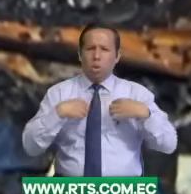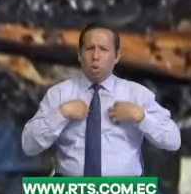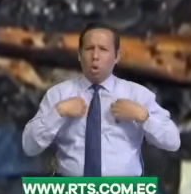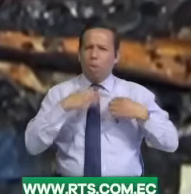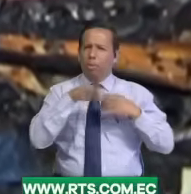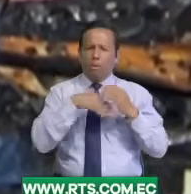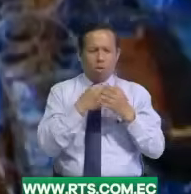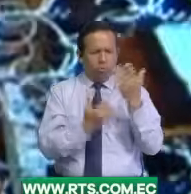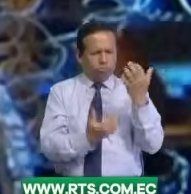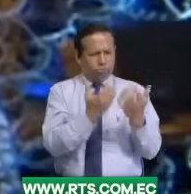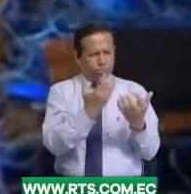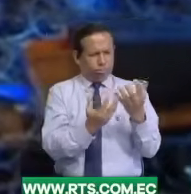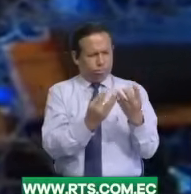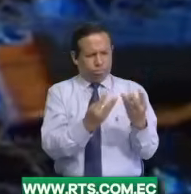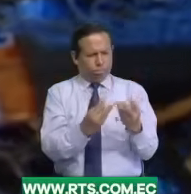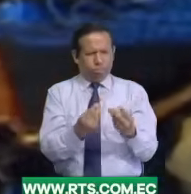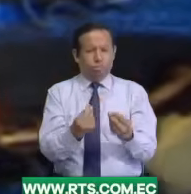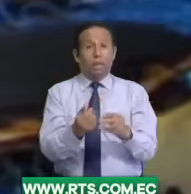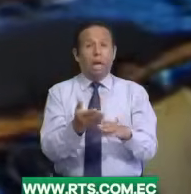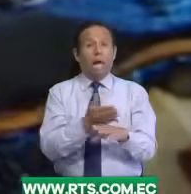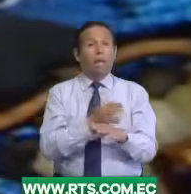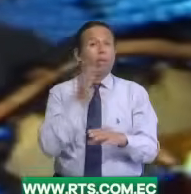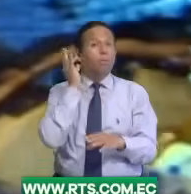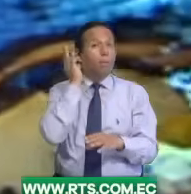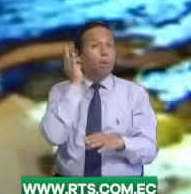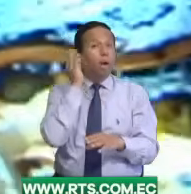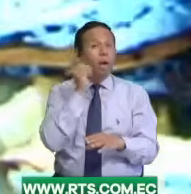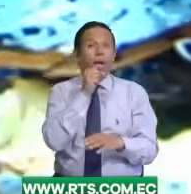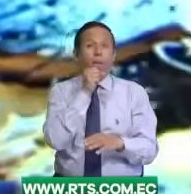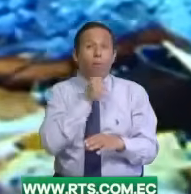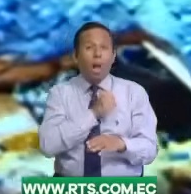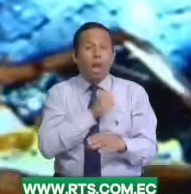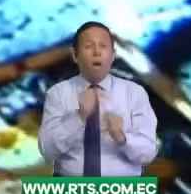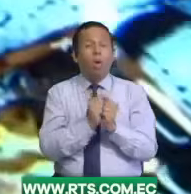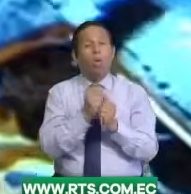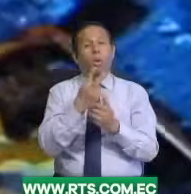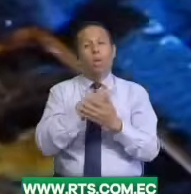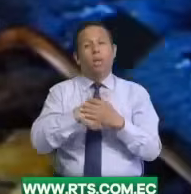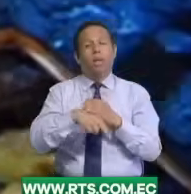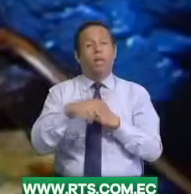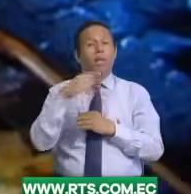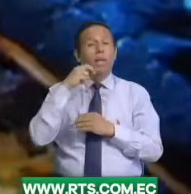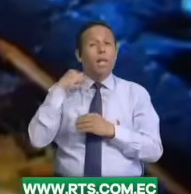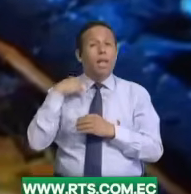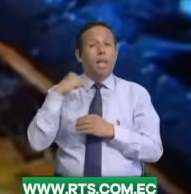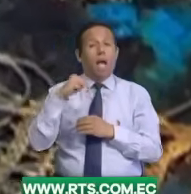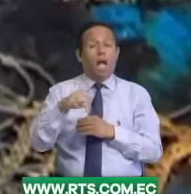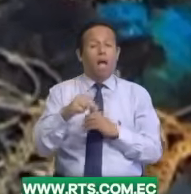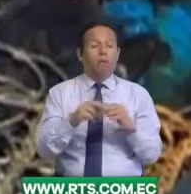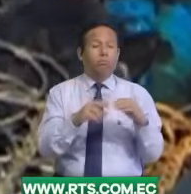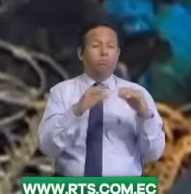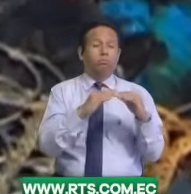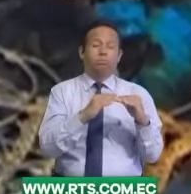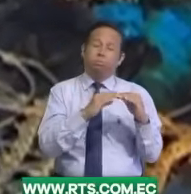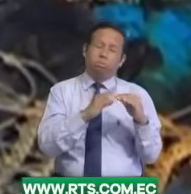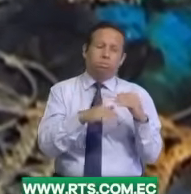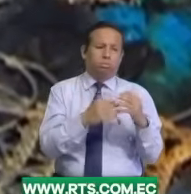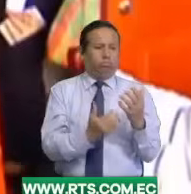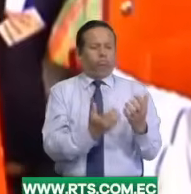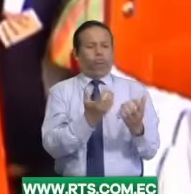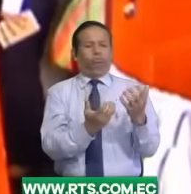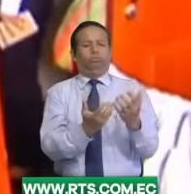incinerados. Aquí dormía una señora y su nieta. La ciudadana sobrevivió, pero de los escombros, al realizar la